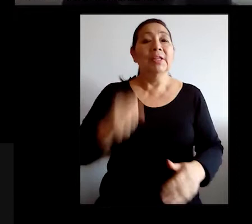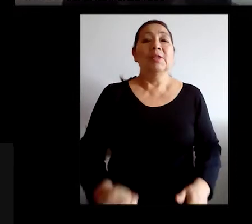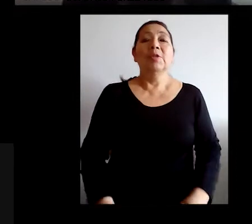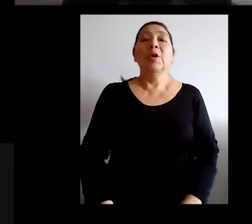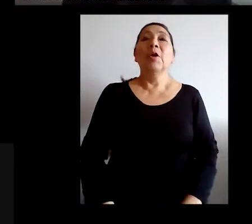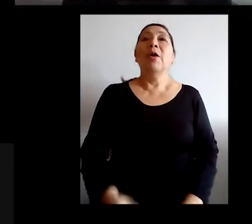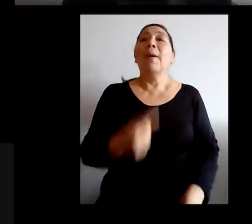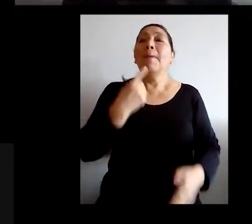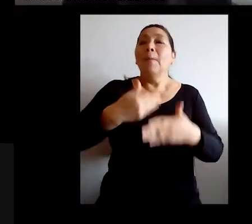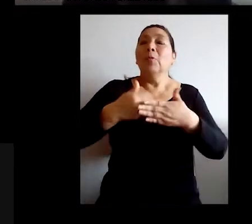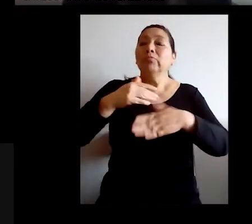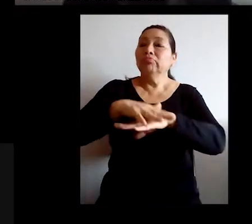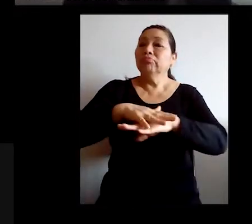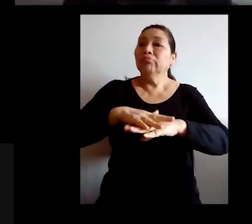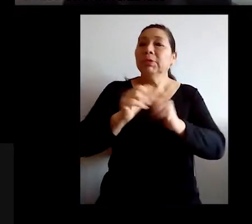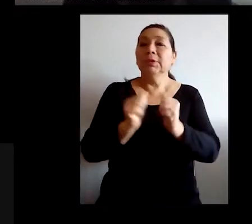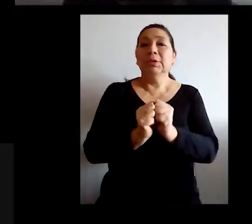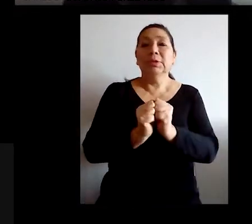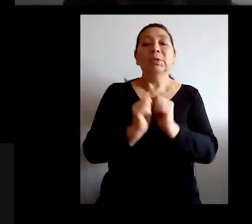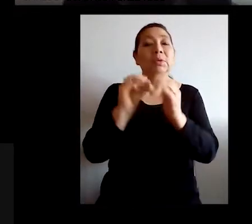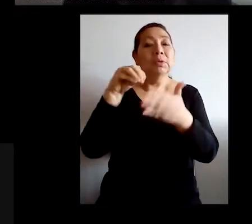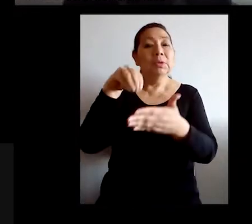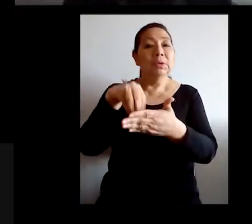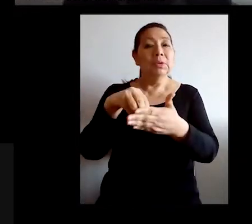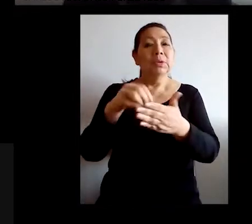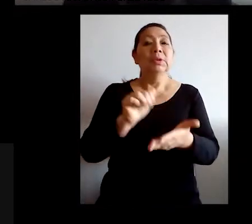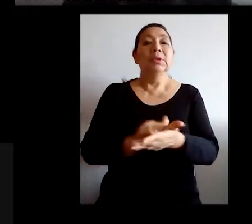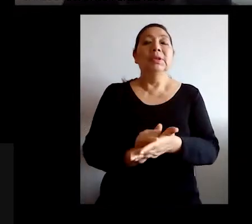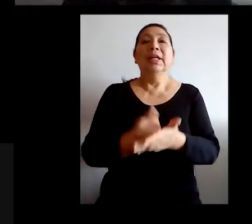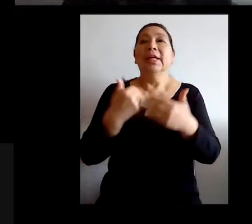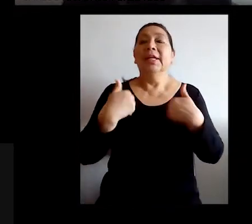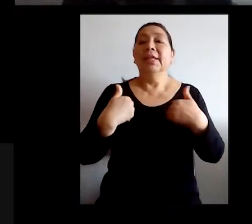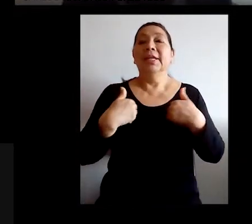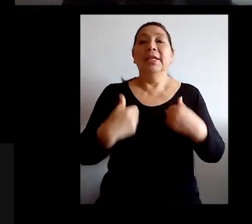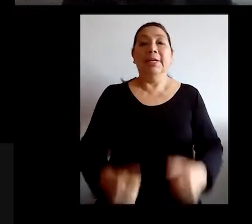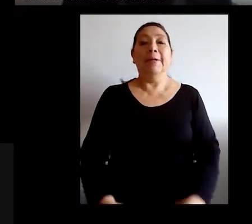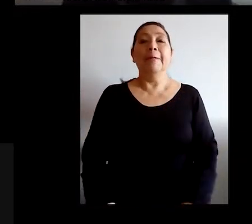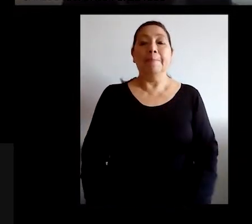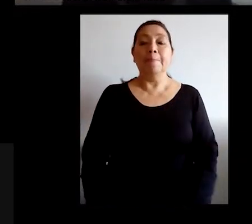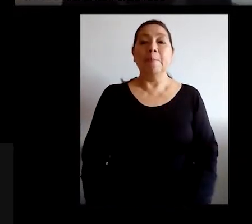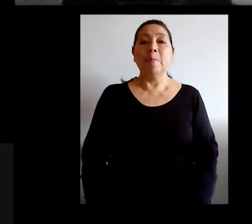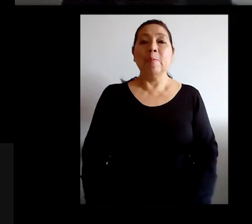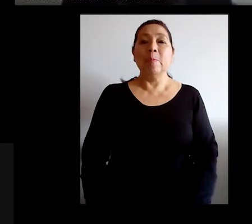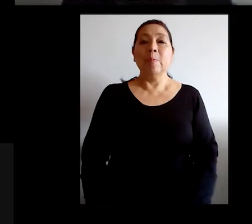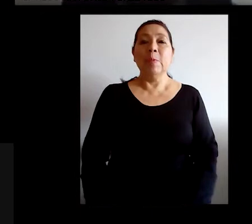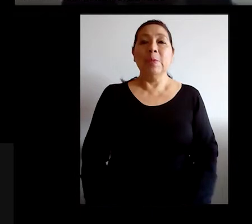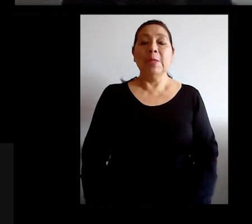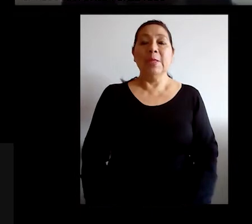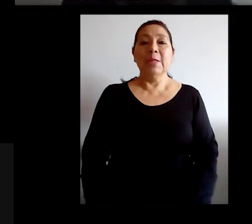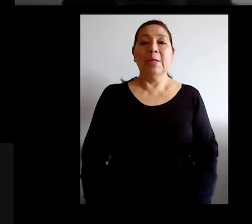de sus derechos al debido proceso y a la tutela jurisdiccional efectiva,